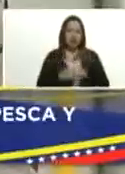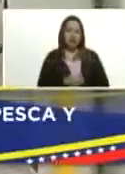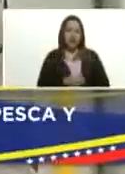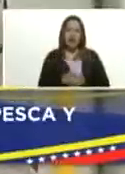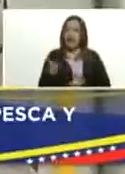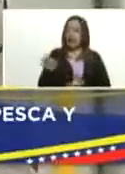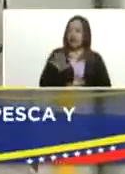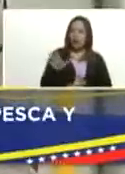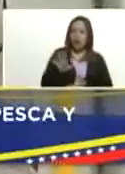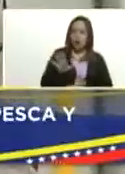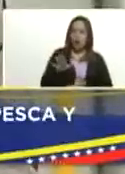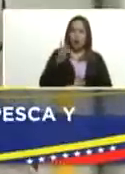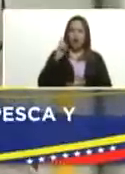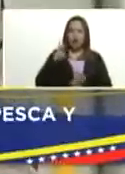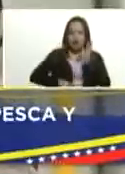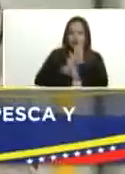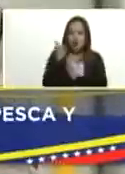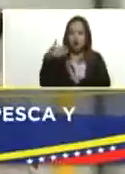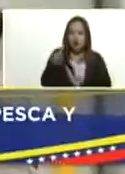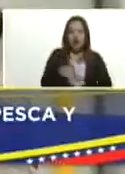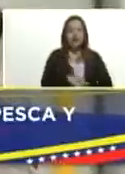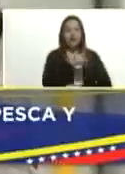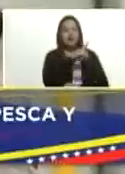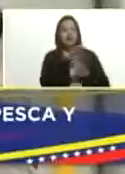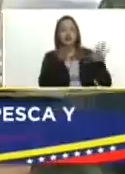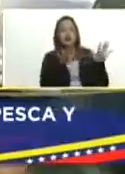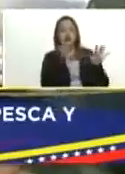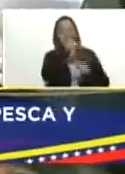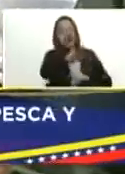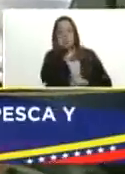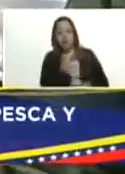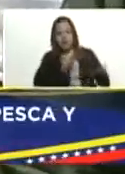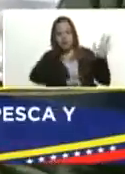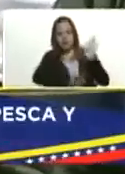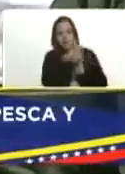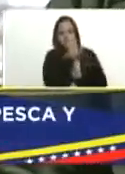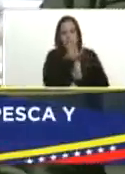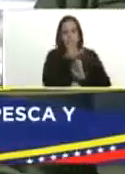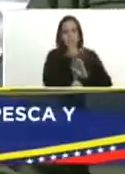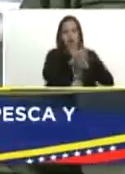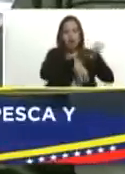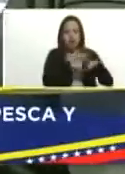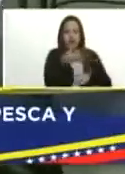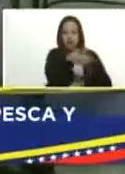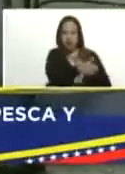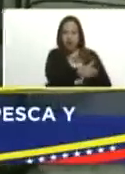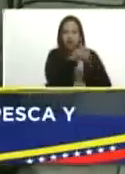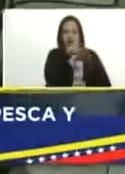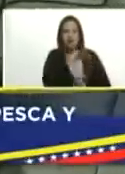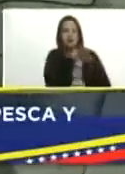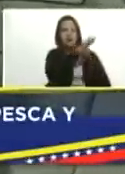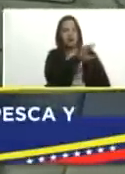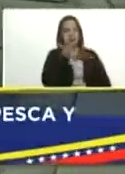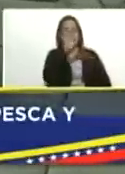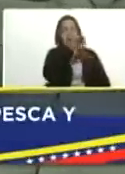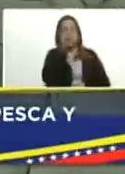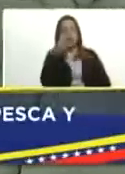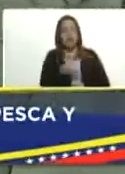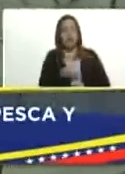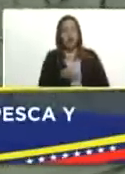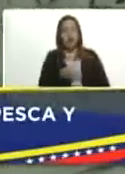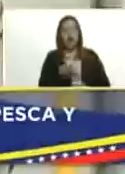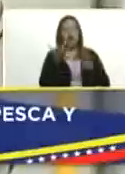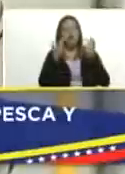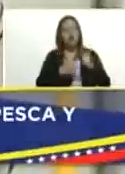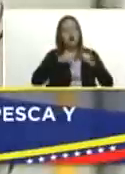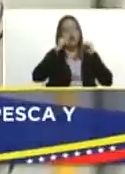la acuicultura. 19% de la producción en acuicultura. Y 54% es un número duro.